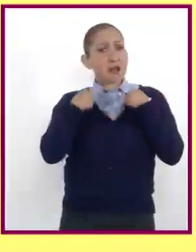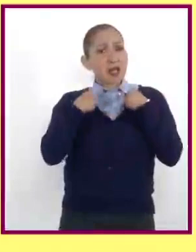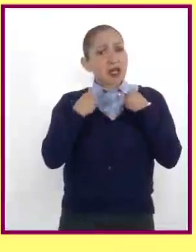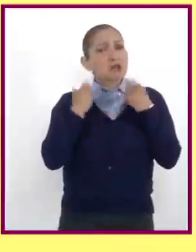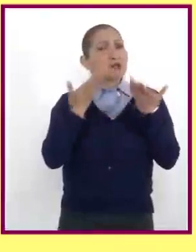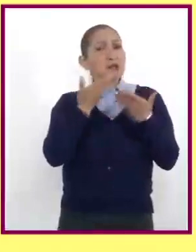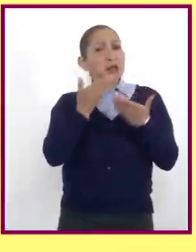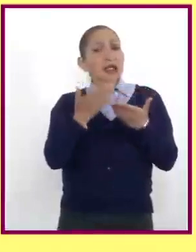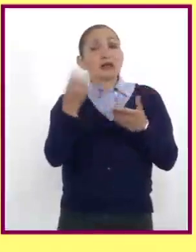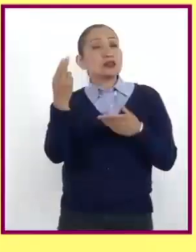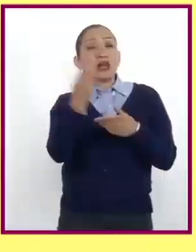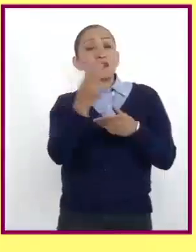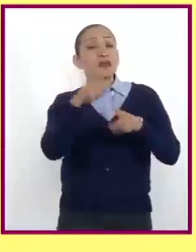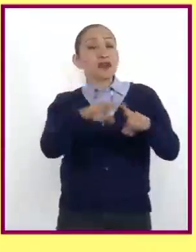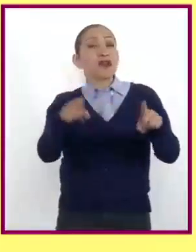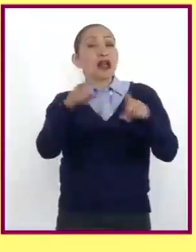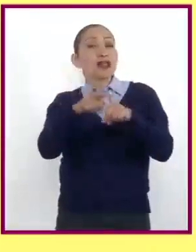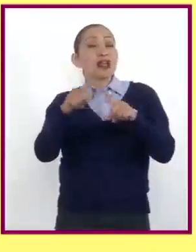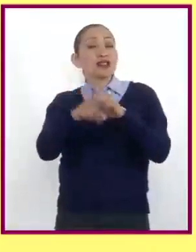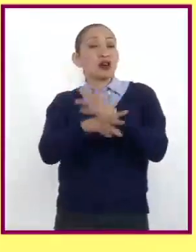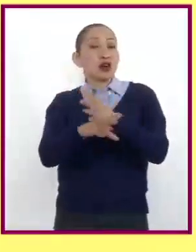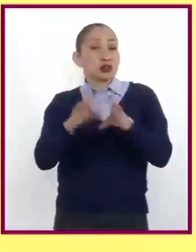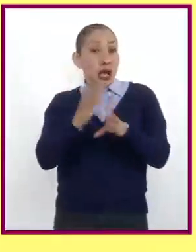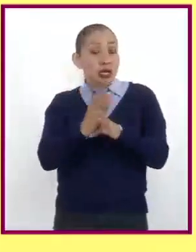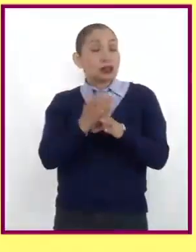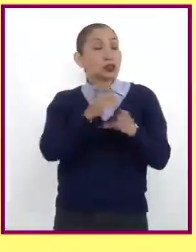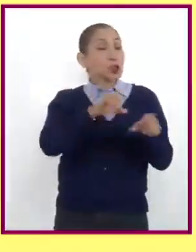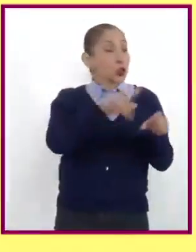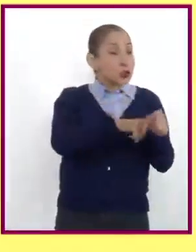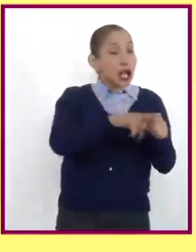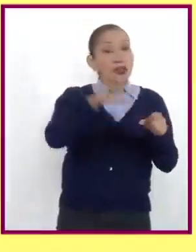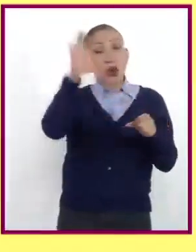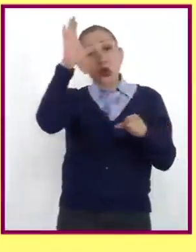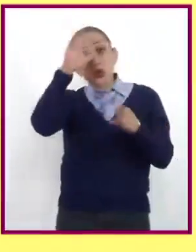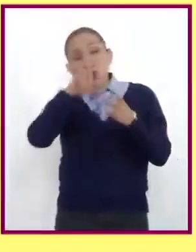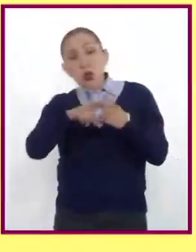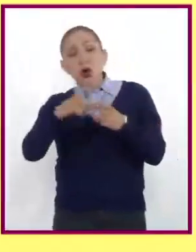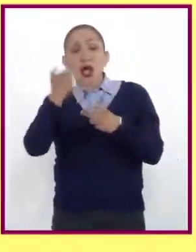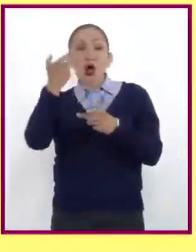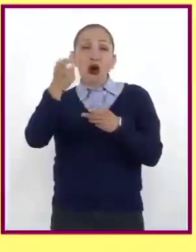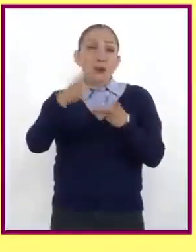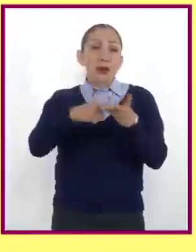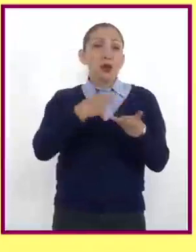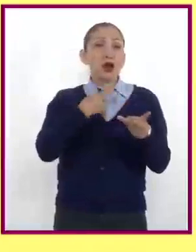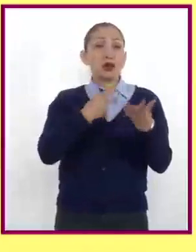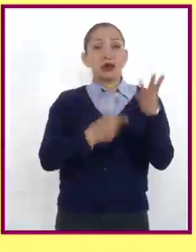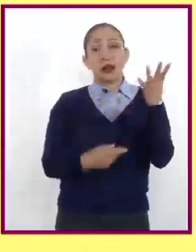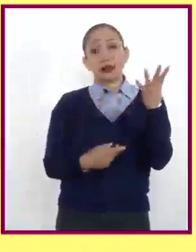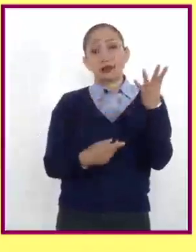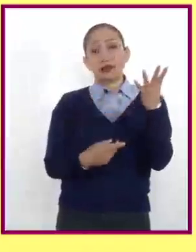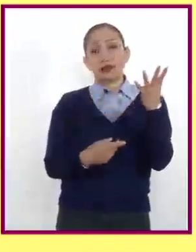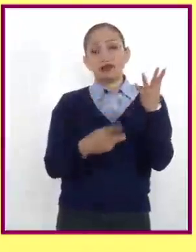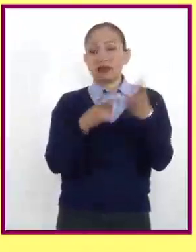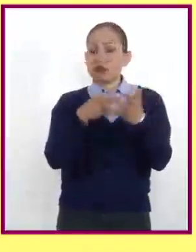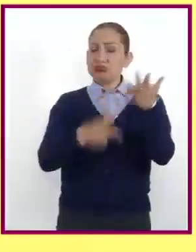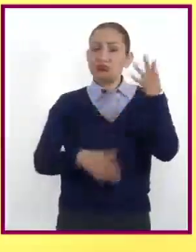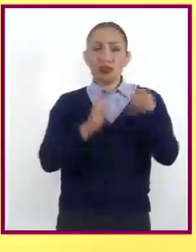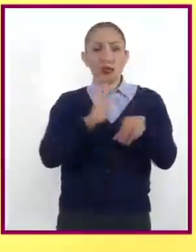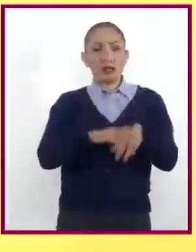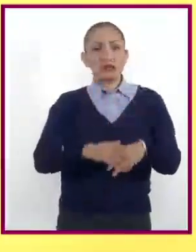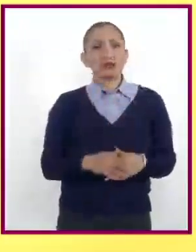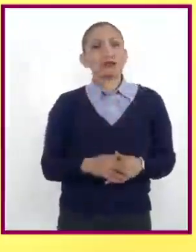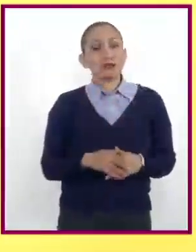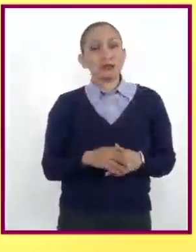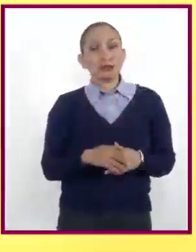dignidad requerimos de distintas condiciones sociales, culturales, económicas y políticas, entre otras.